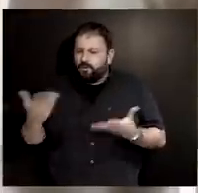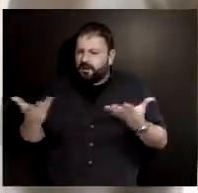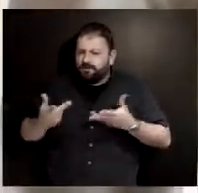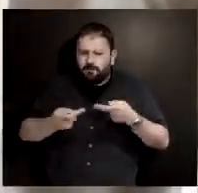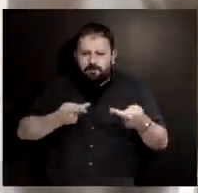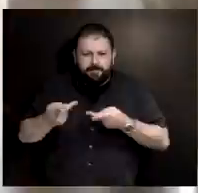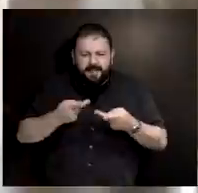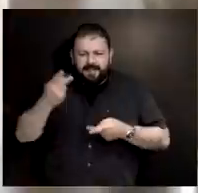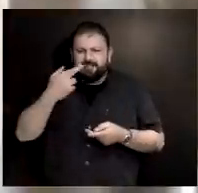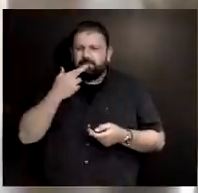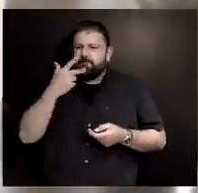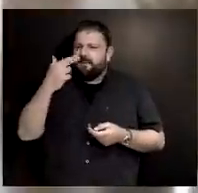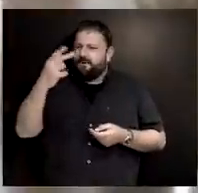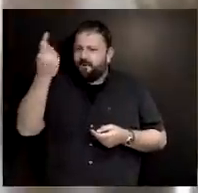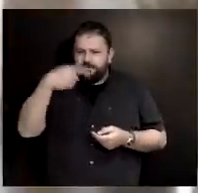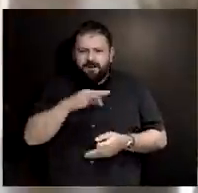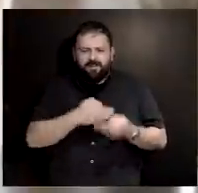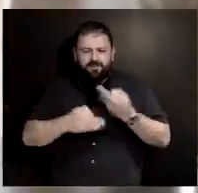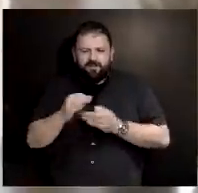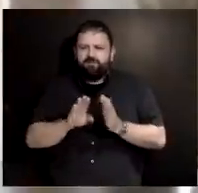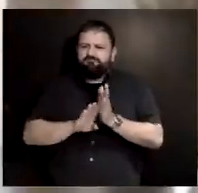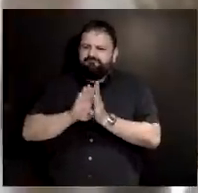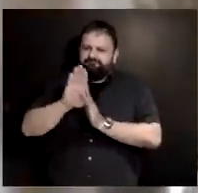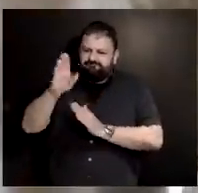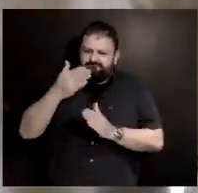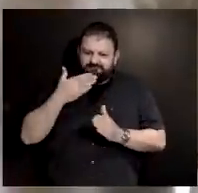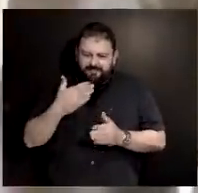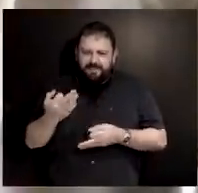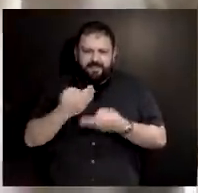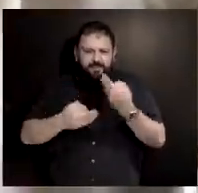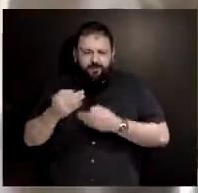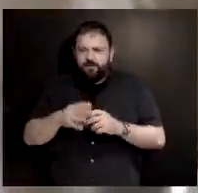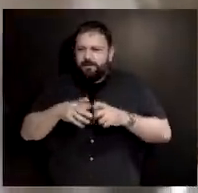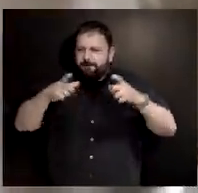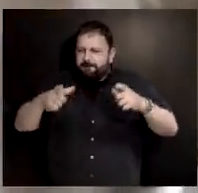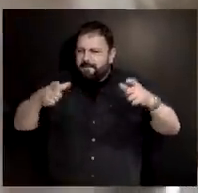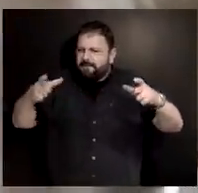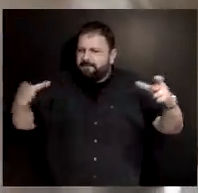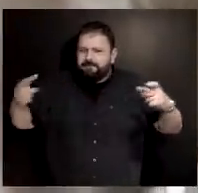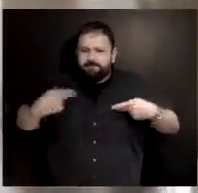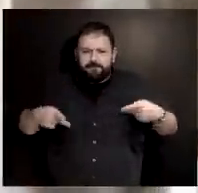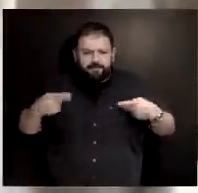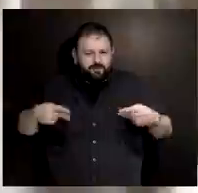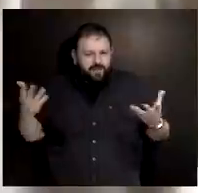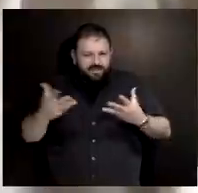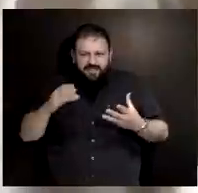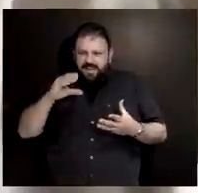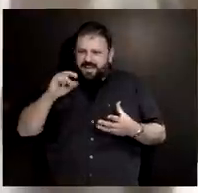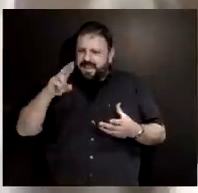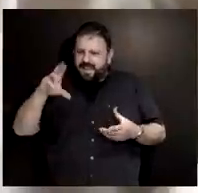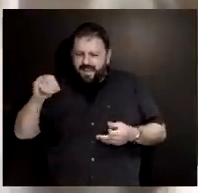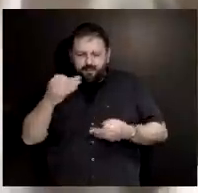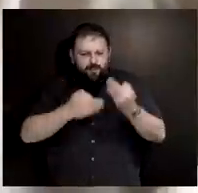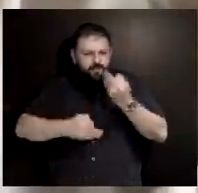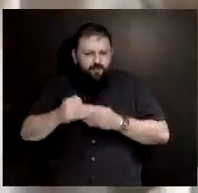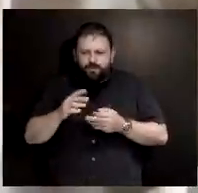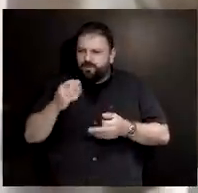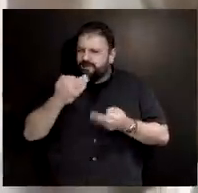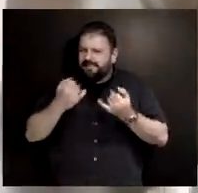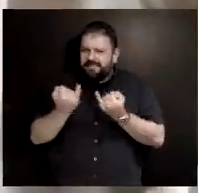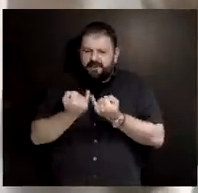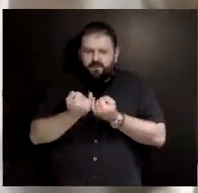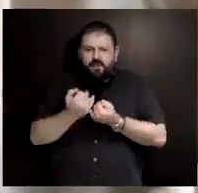que crecimientos, inversiones, vamos a aumentar nuestro personal, vamos a mejorar el creo, vamos a mejorar nuestras